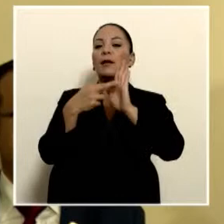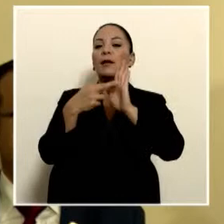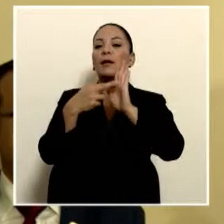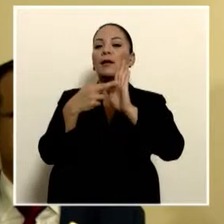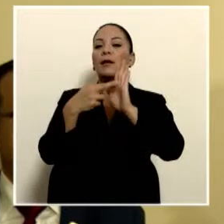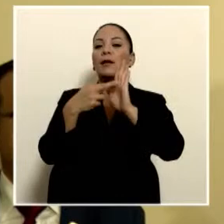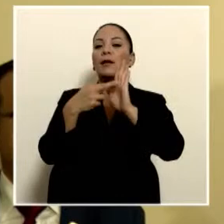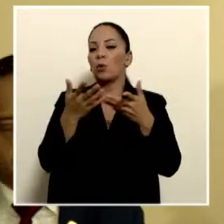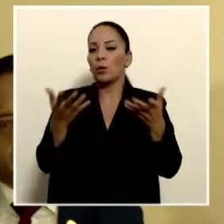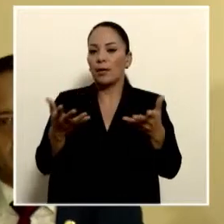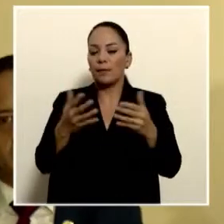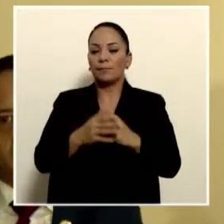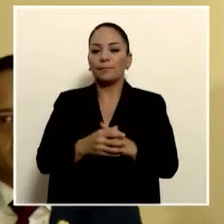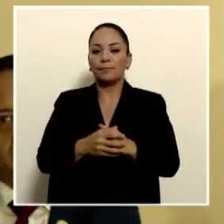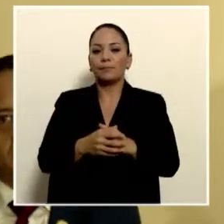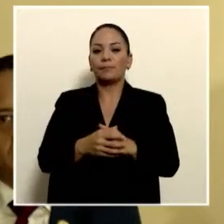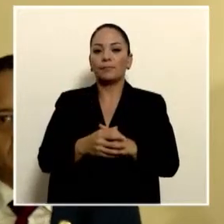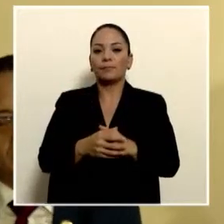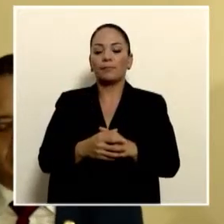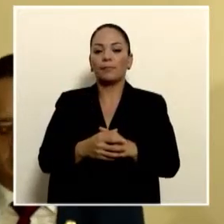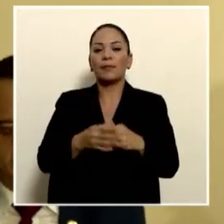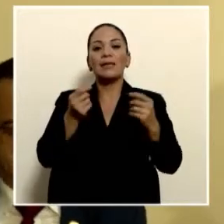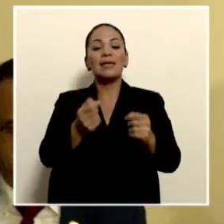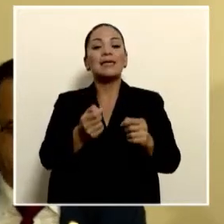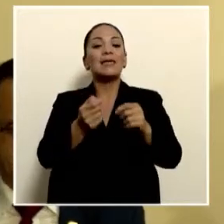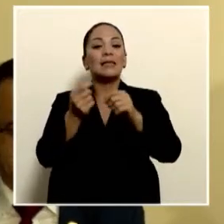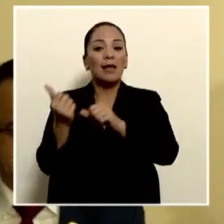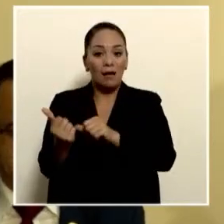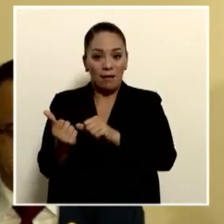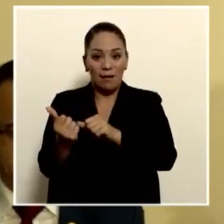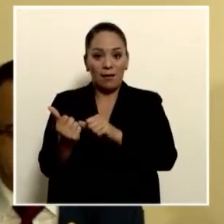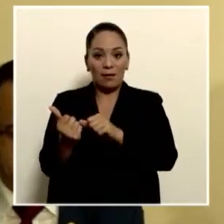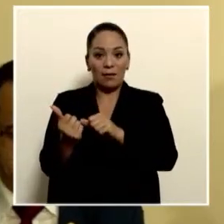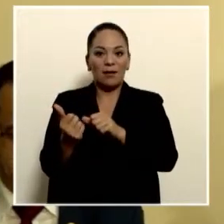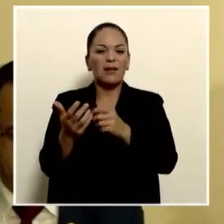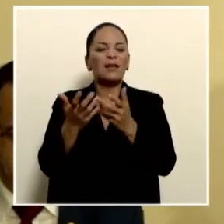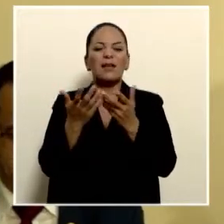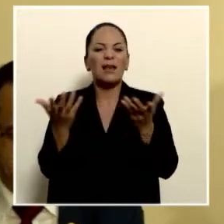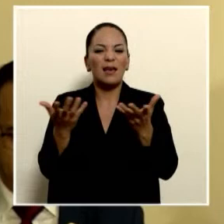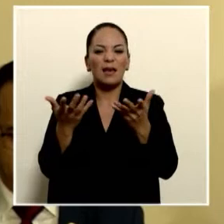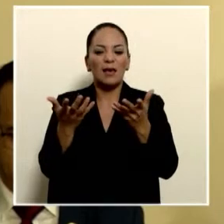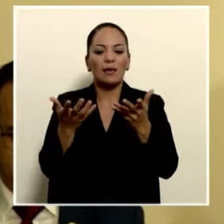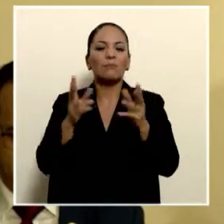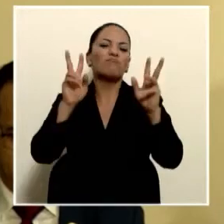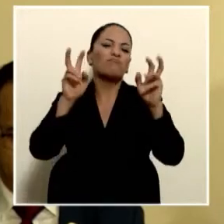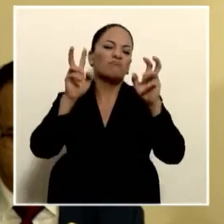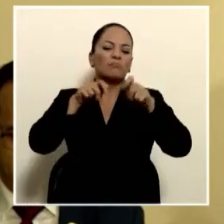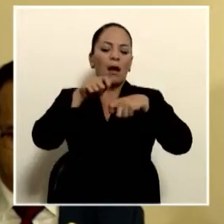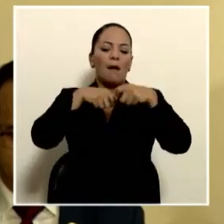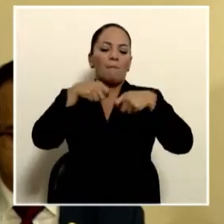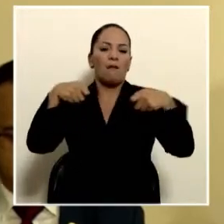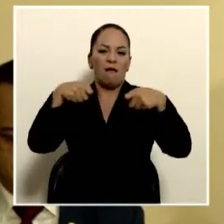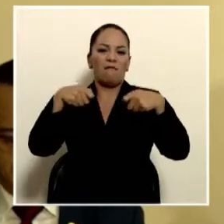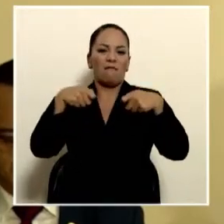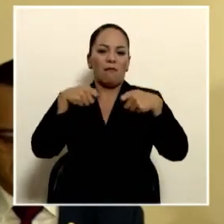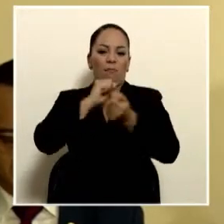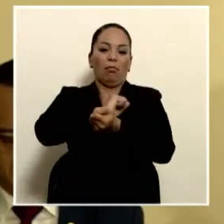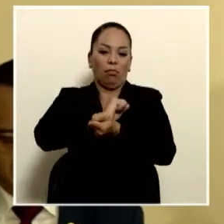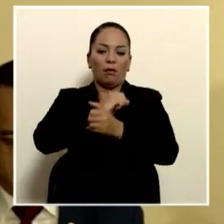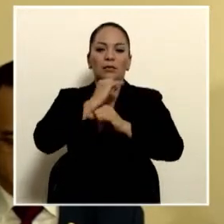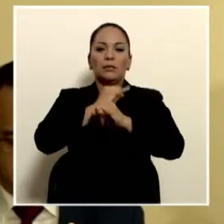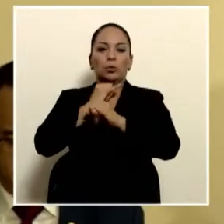implementación, es quitarle una amarra que tienen las instituciones públicas